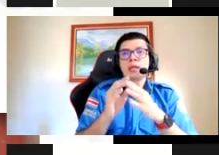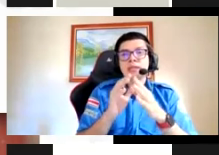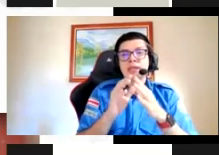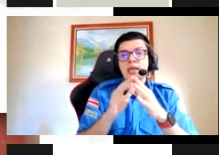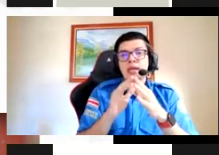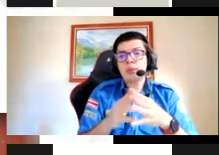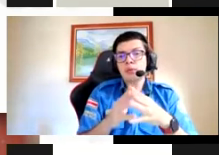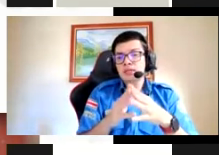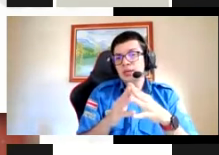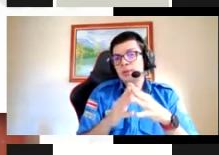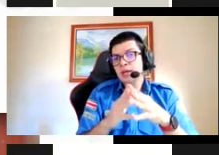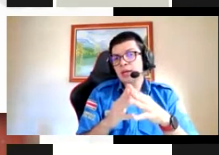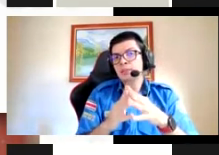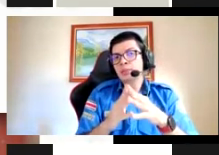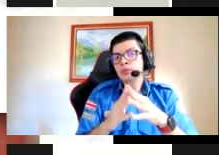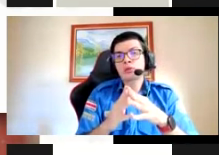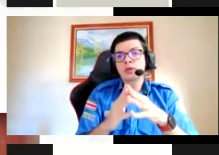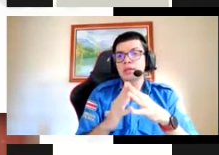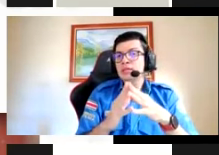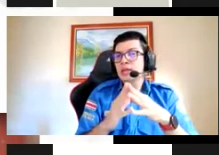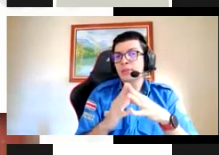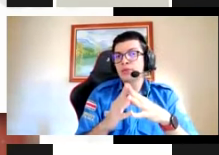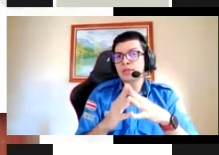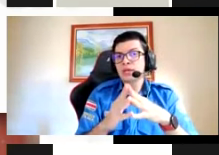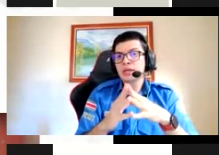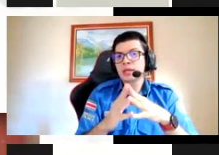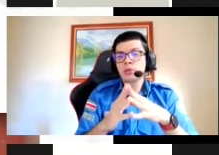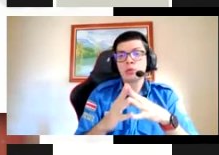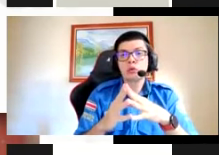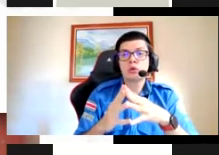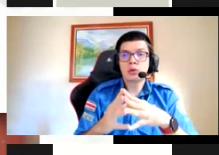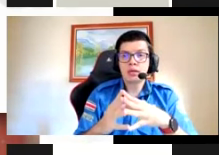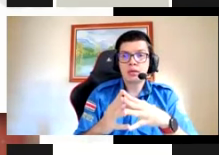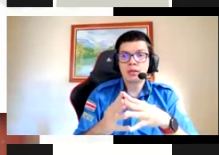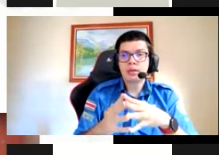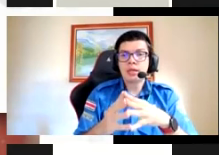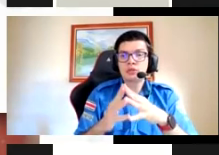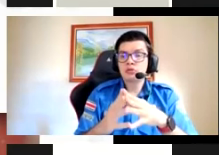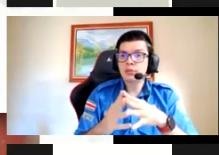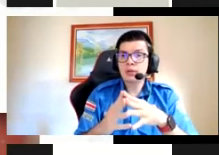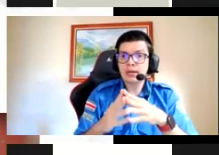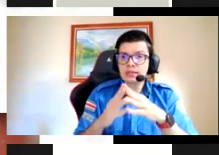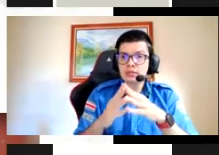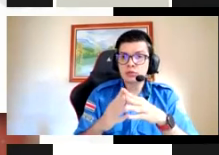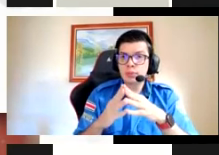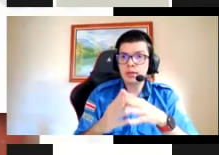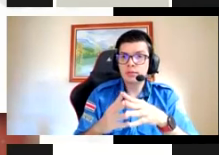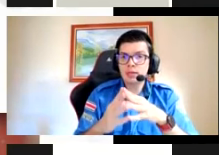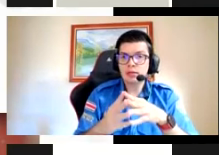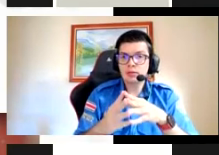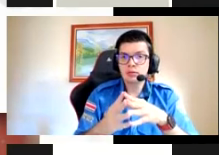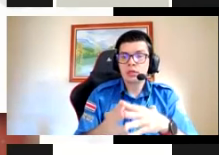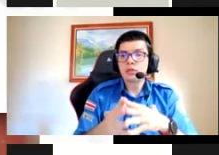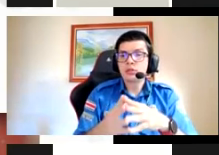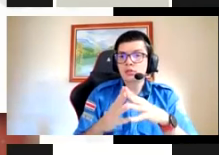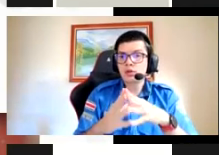Como les decía, que yo puedo utilizar manguera en este punto no quiere decir que la puedo usar en ningún otro lugar. De hecho, el uso de manguera es súper